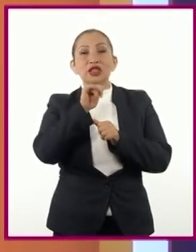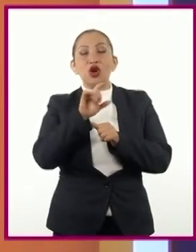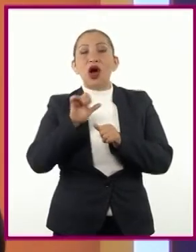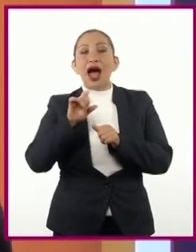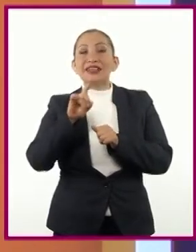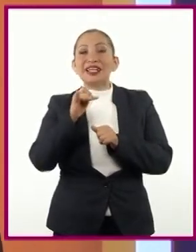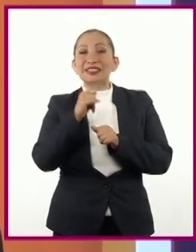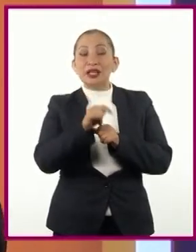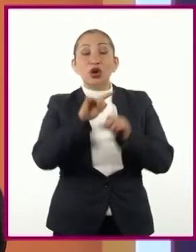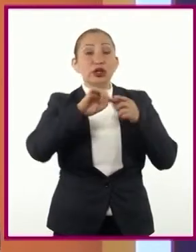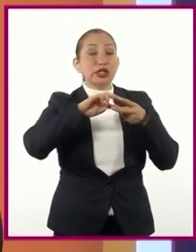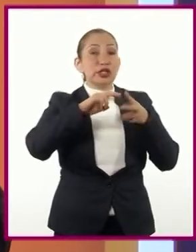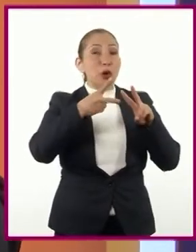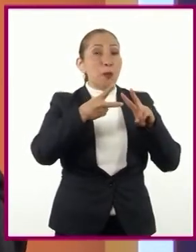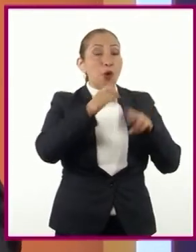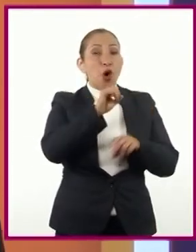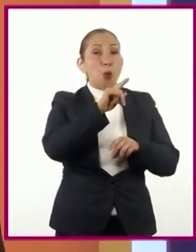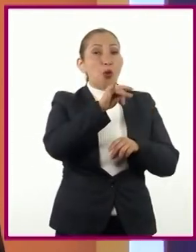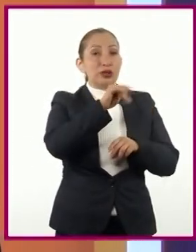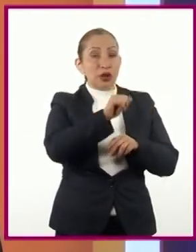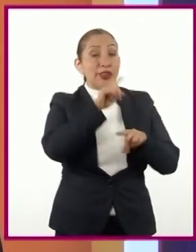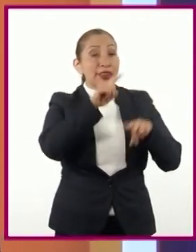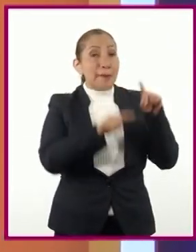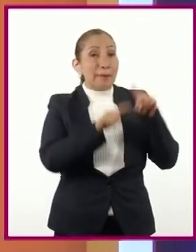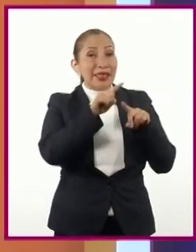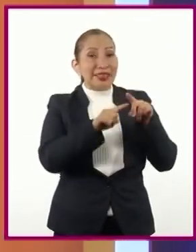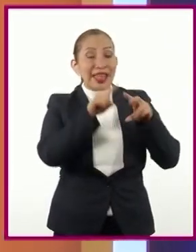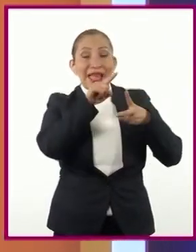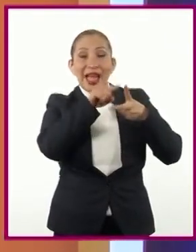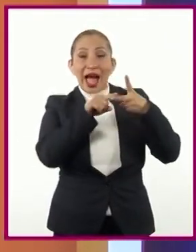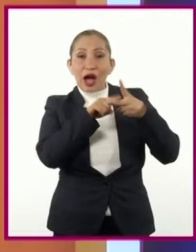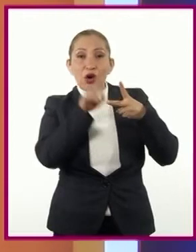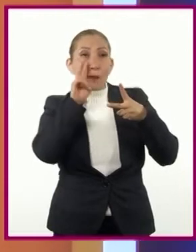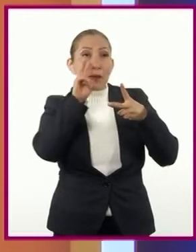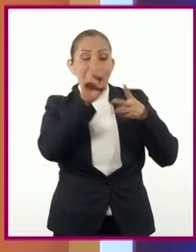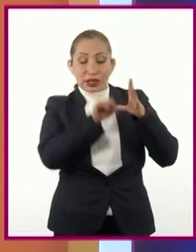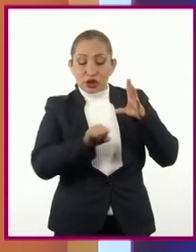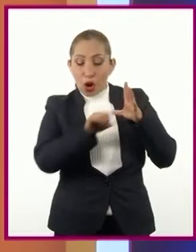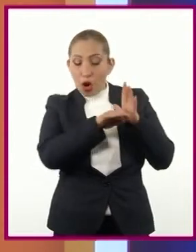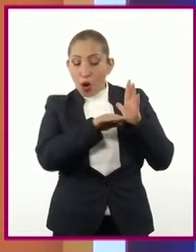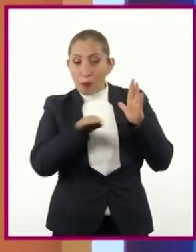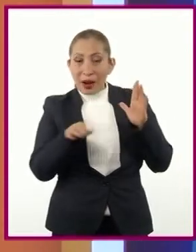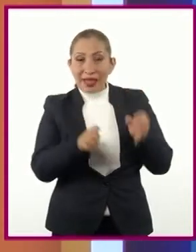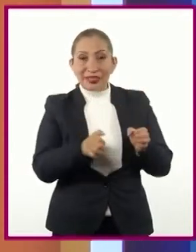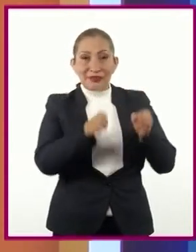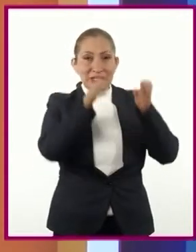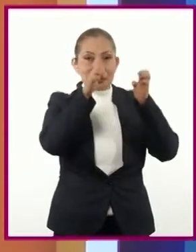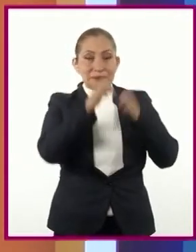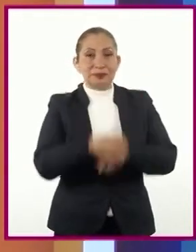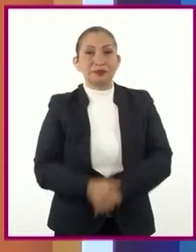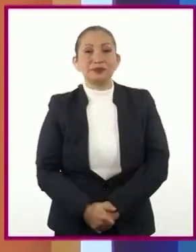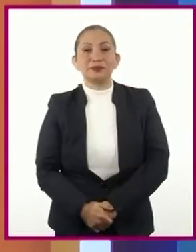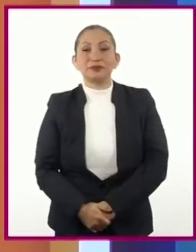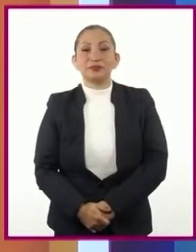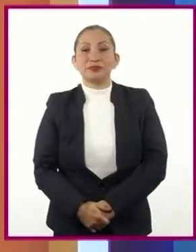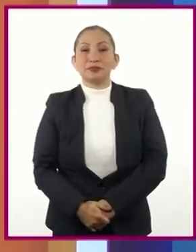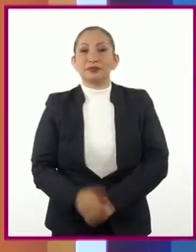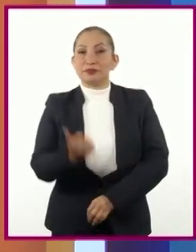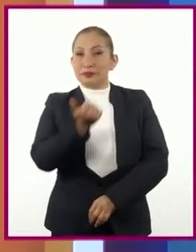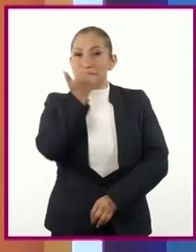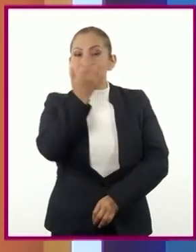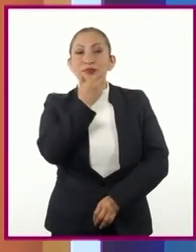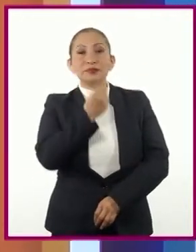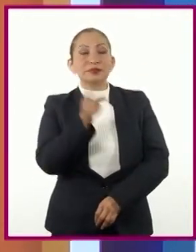el cateto opuesto en función del ángulo que proyecta la sombra del edificio. Alumnas